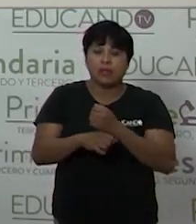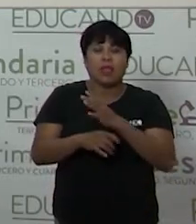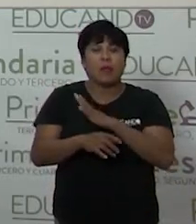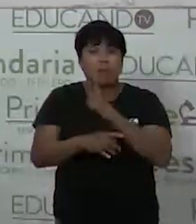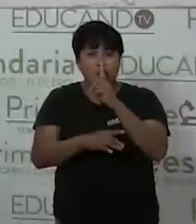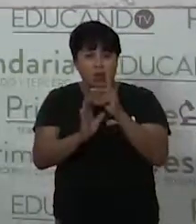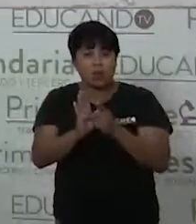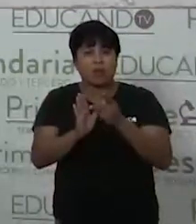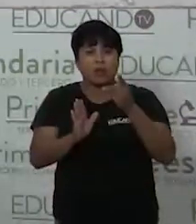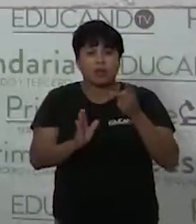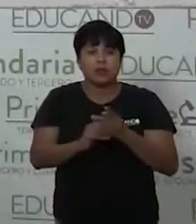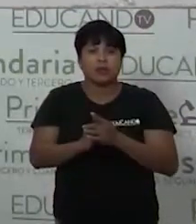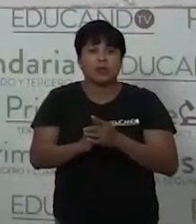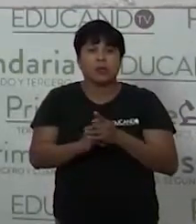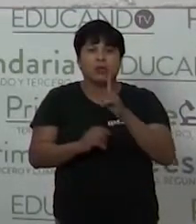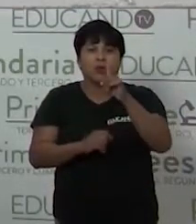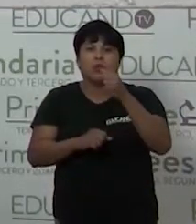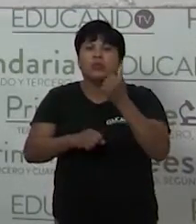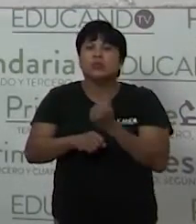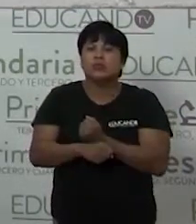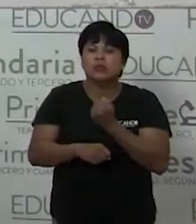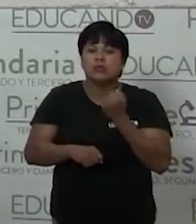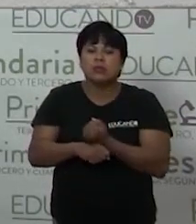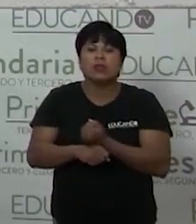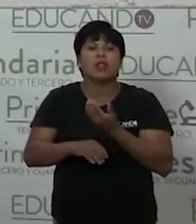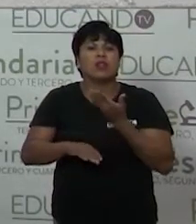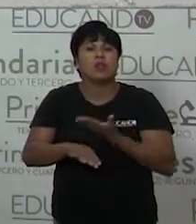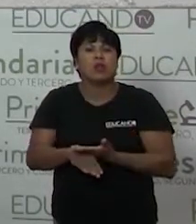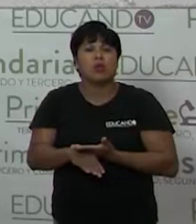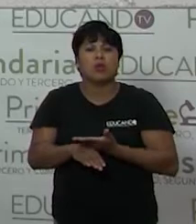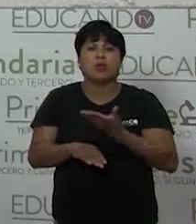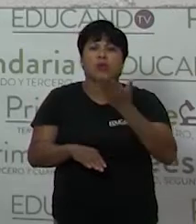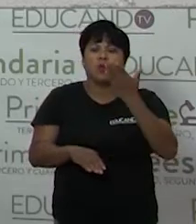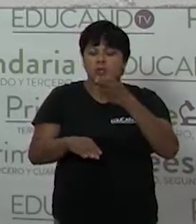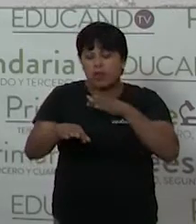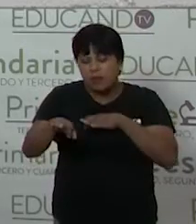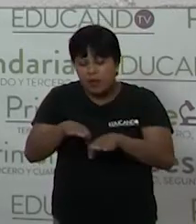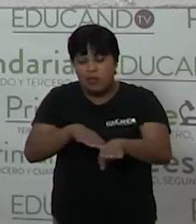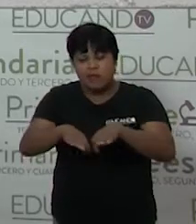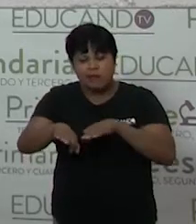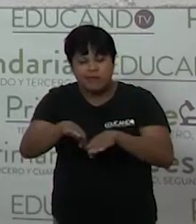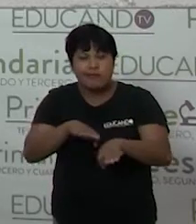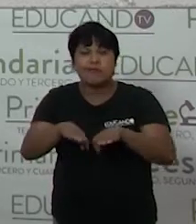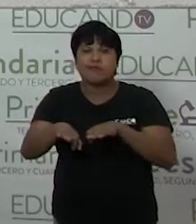había una vez un zapatero muy trabajado